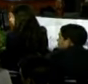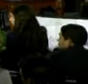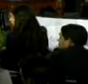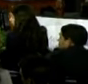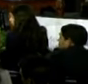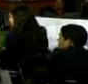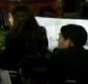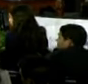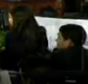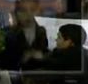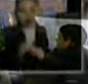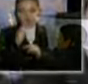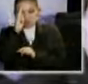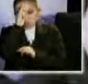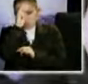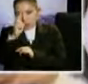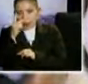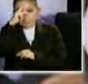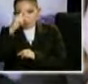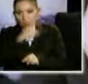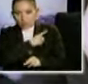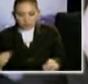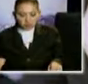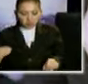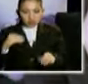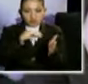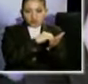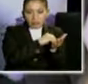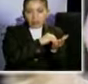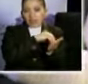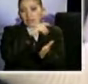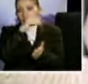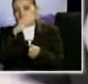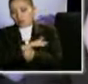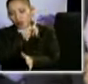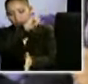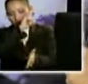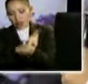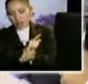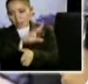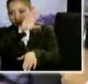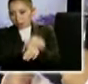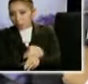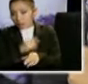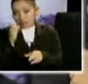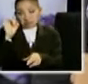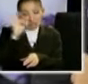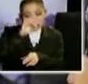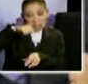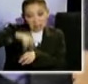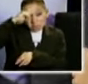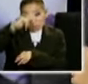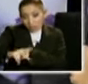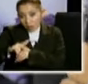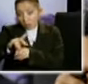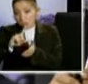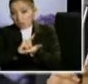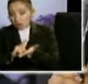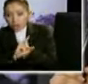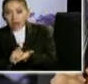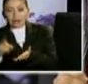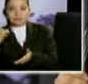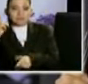candados o restricciones que México tendría que poner debido a, la legalización de las drogas en caso de que se hiciera aquí en México, de